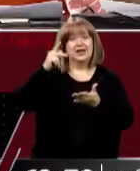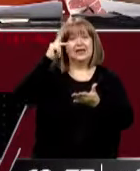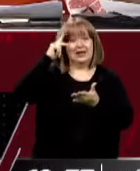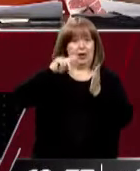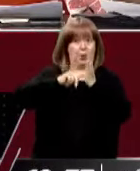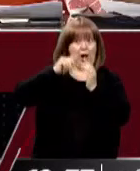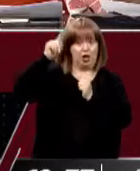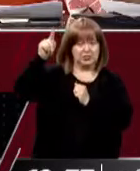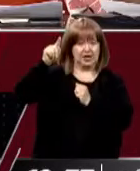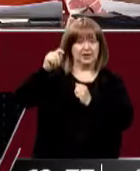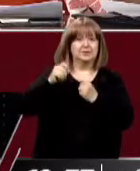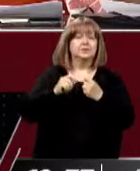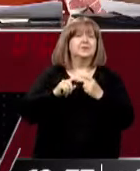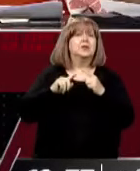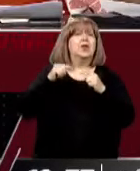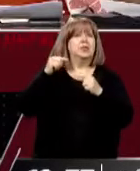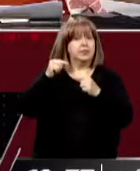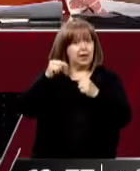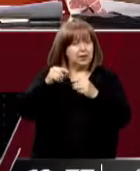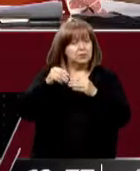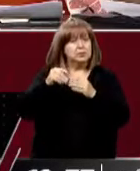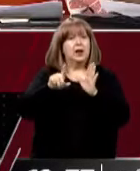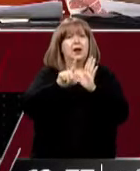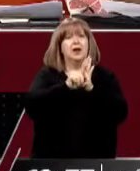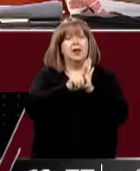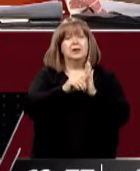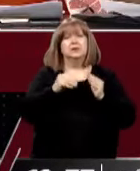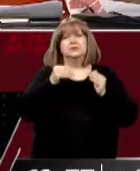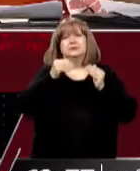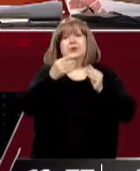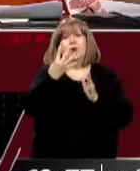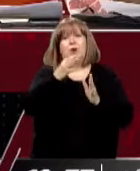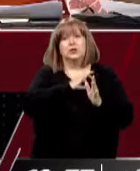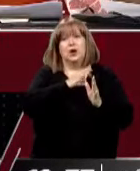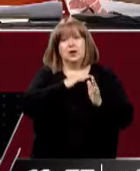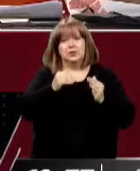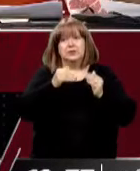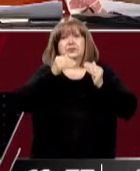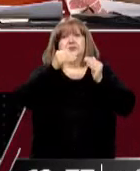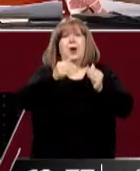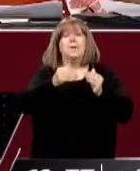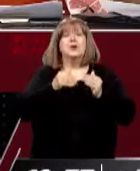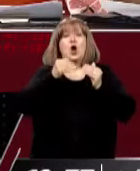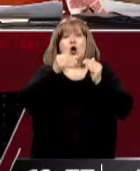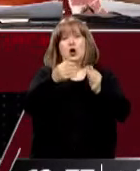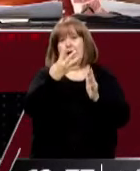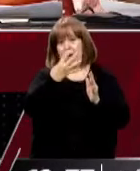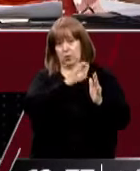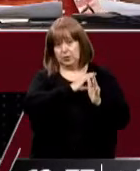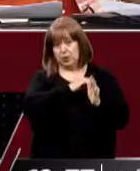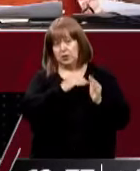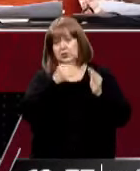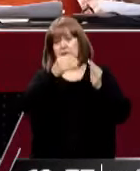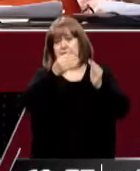fue Alfredo Cornejo, pero de ahí en adelante esta ley ha tenido prórrogas cada 4 años, y en cada prórroga, según las memorias del